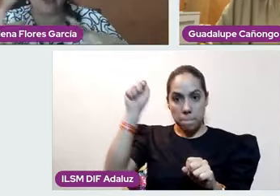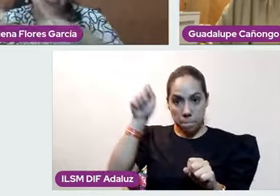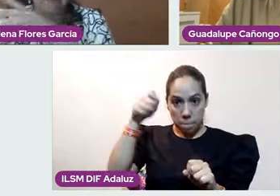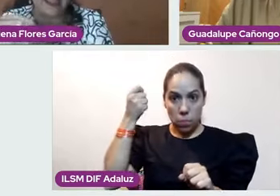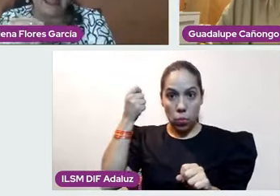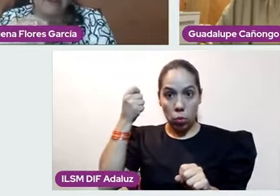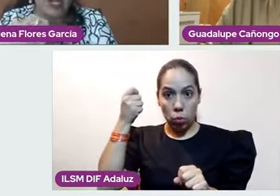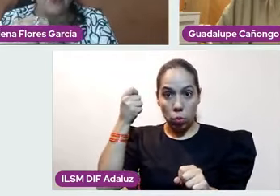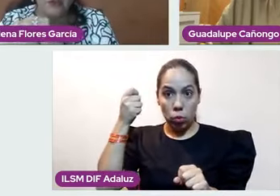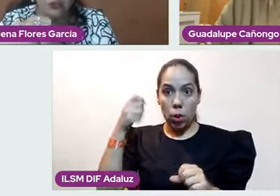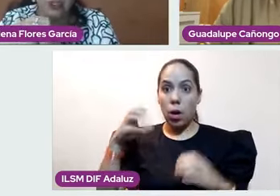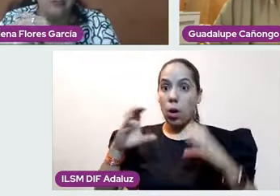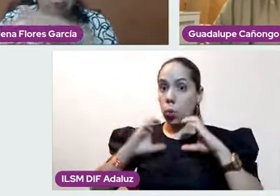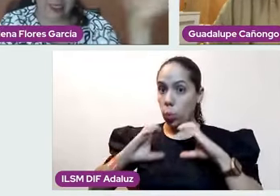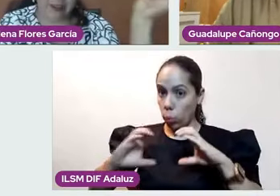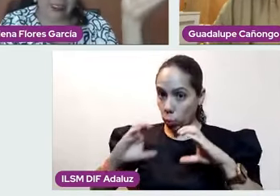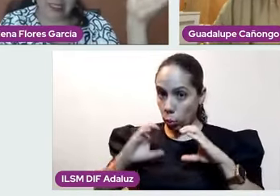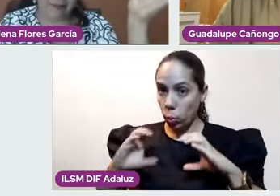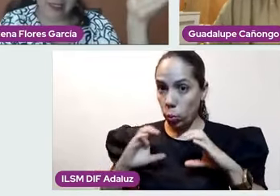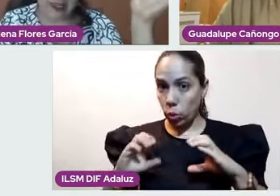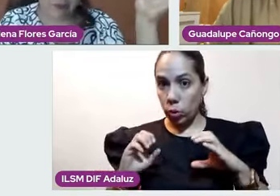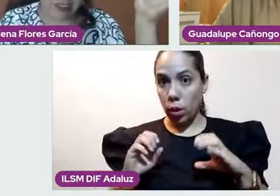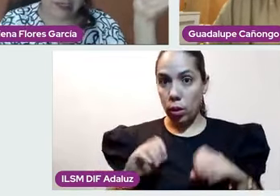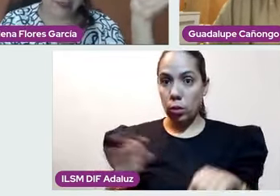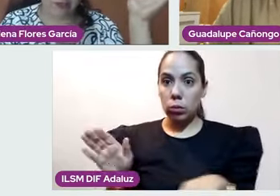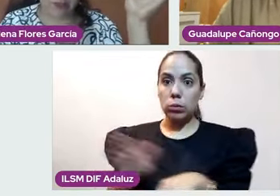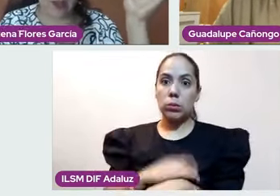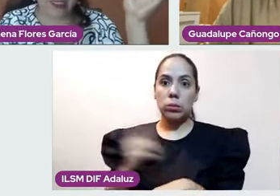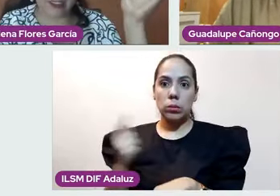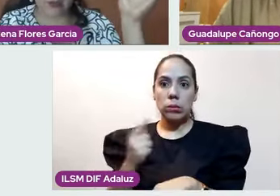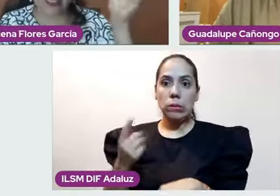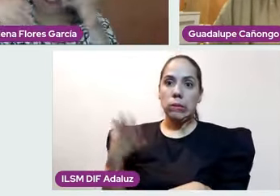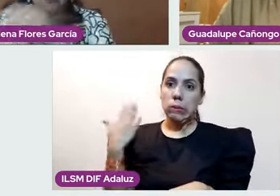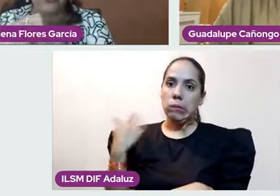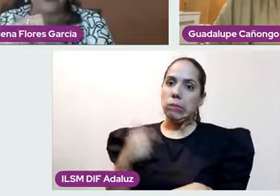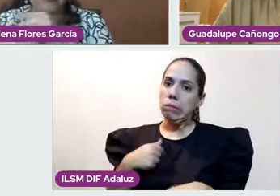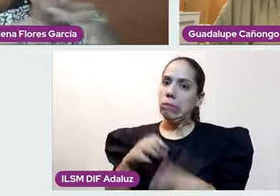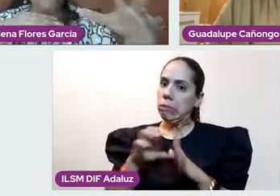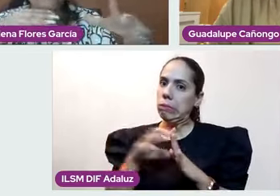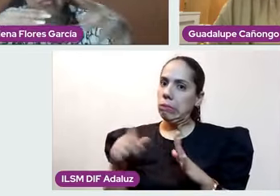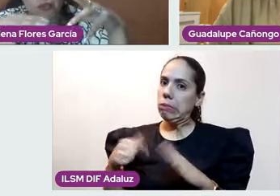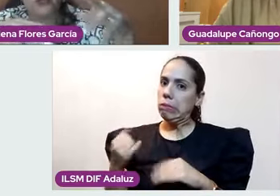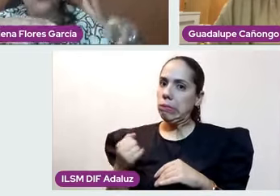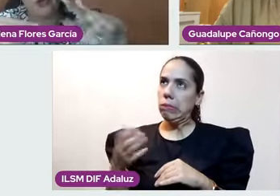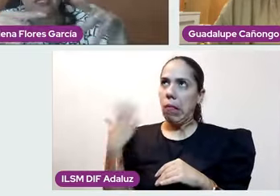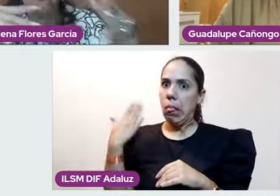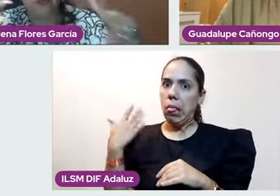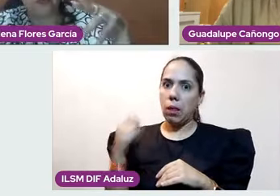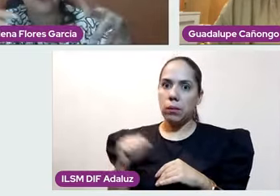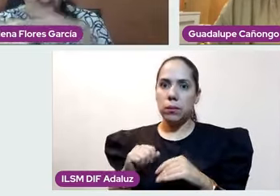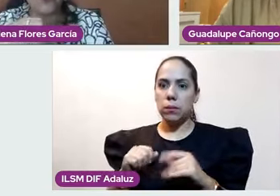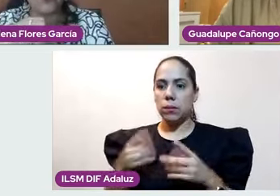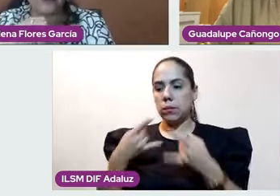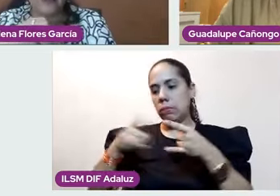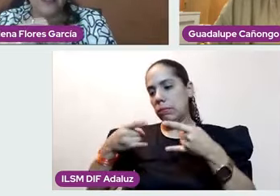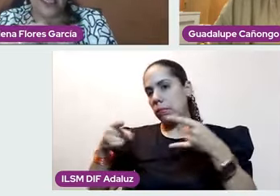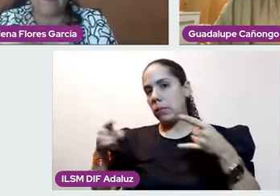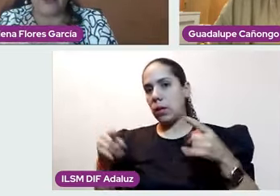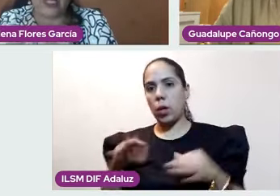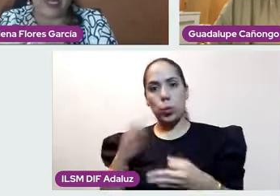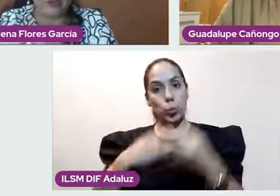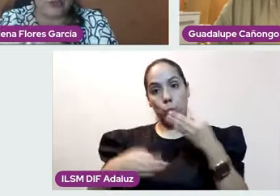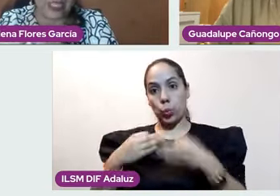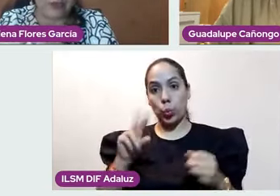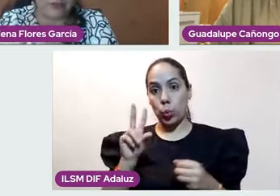que ayudarme a poner controles porque decía mi hija, oye, eres un libro abierto ahí, ¿no? Entonces, estos controles, bueno, pues te ayudan